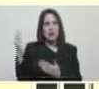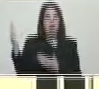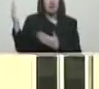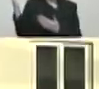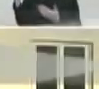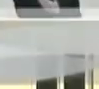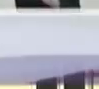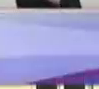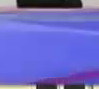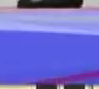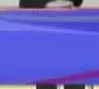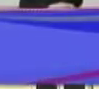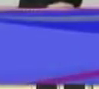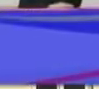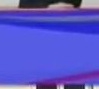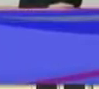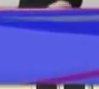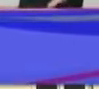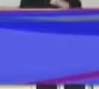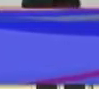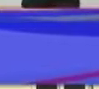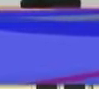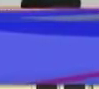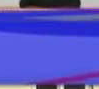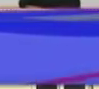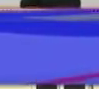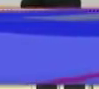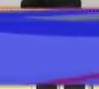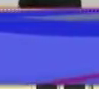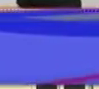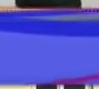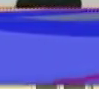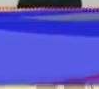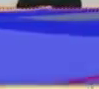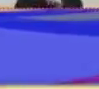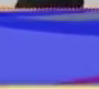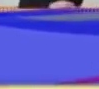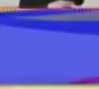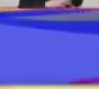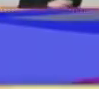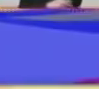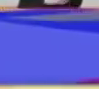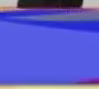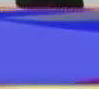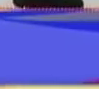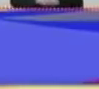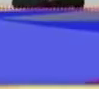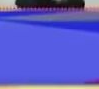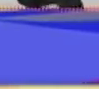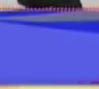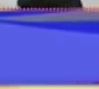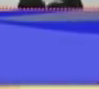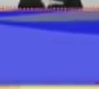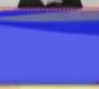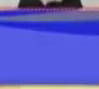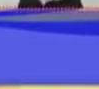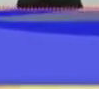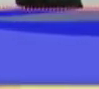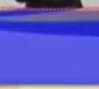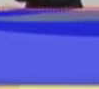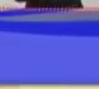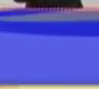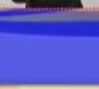barquisimetana música porque hoy laa está haciendo historias en el día de